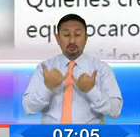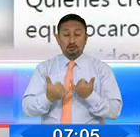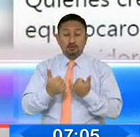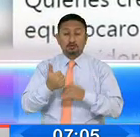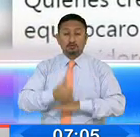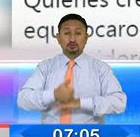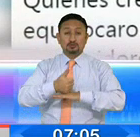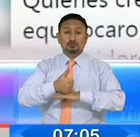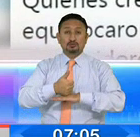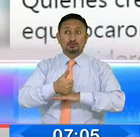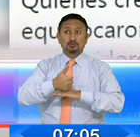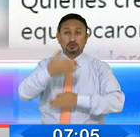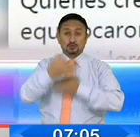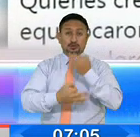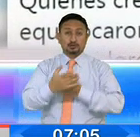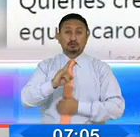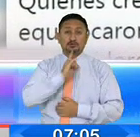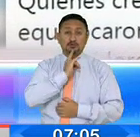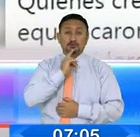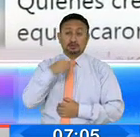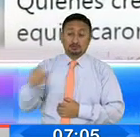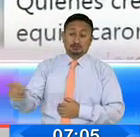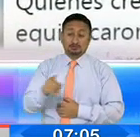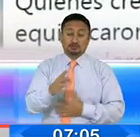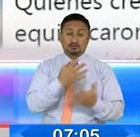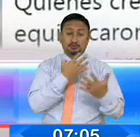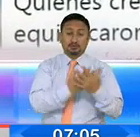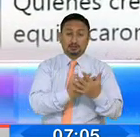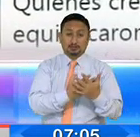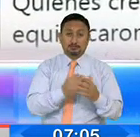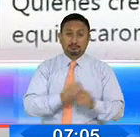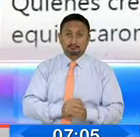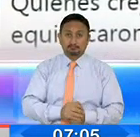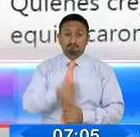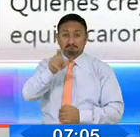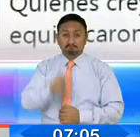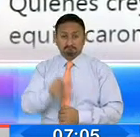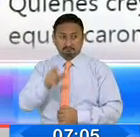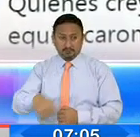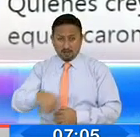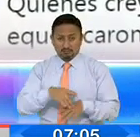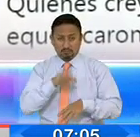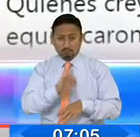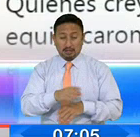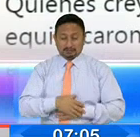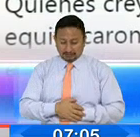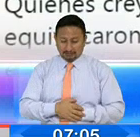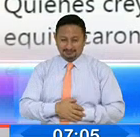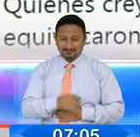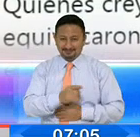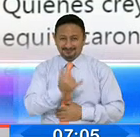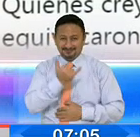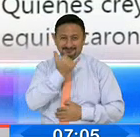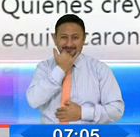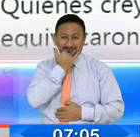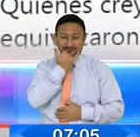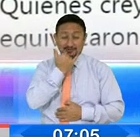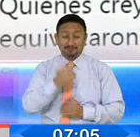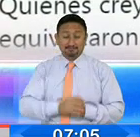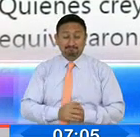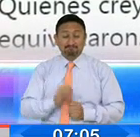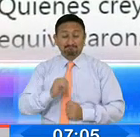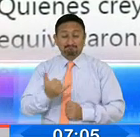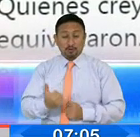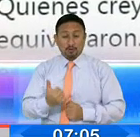lo procesa por esta trama de corrupción. Quienes creyeron que su crimen quedaría impune, se equivocaron, aún por